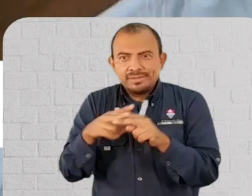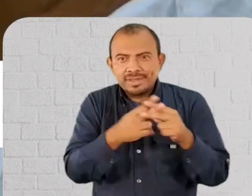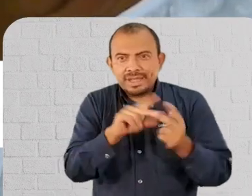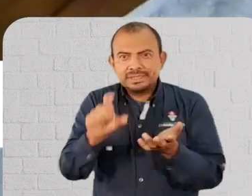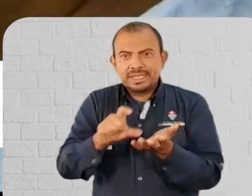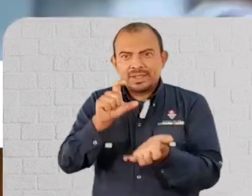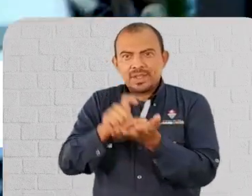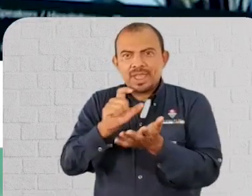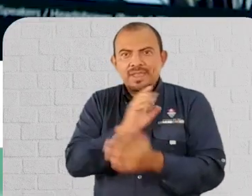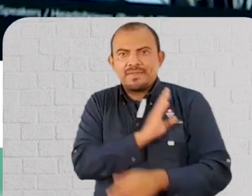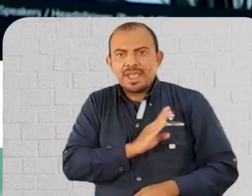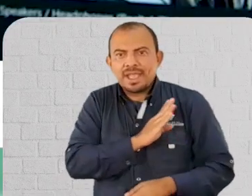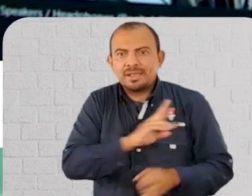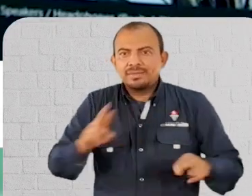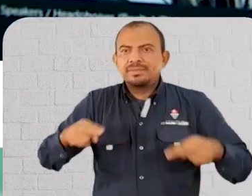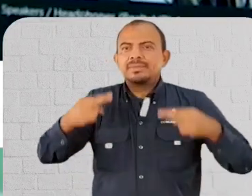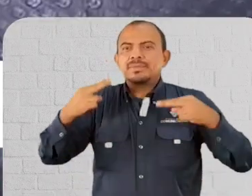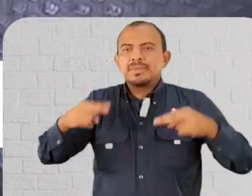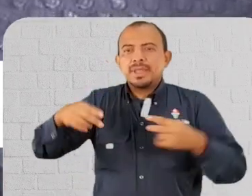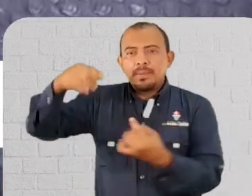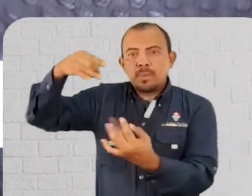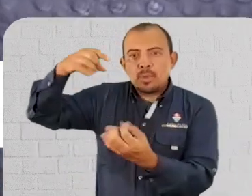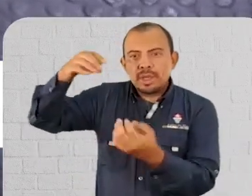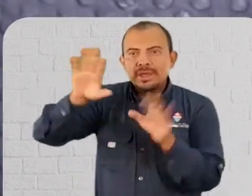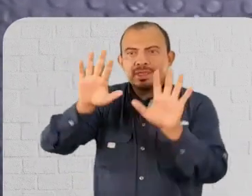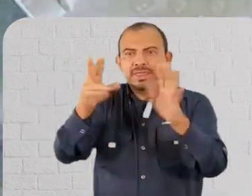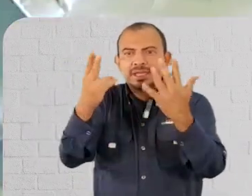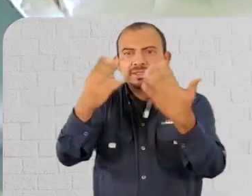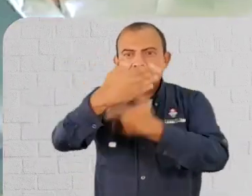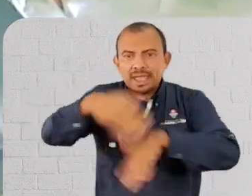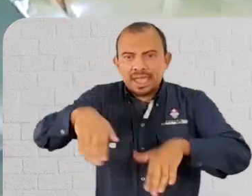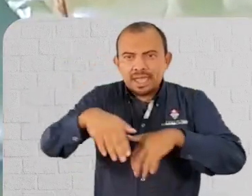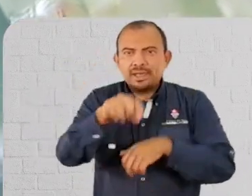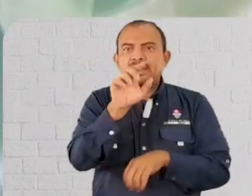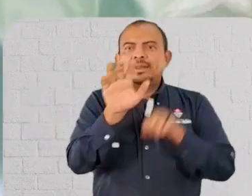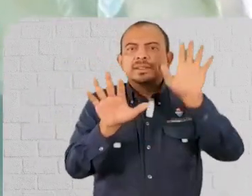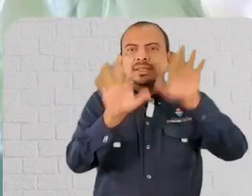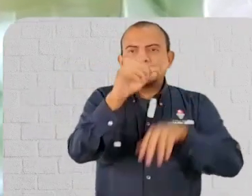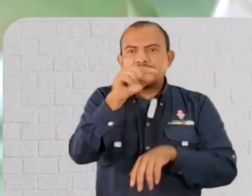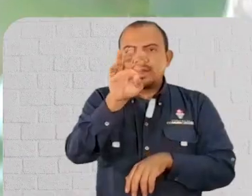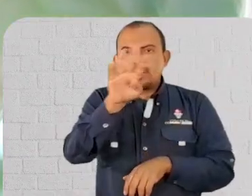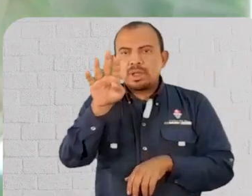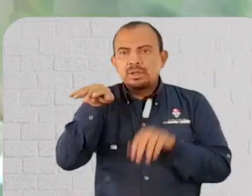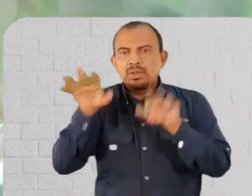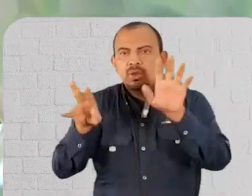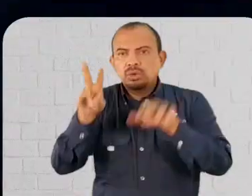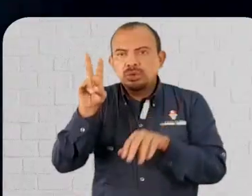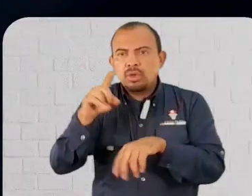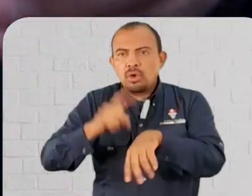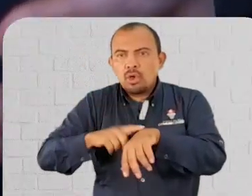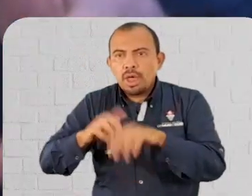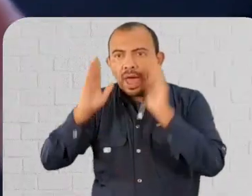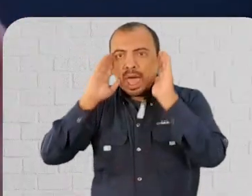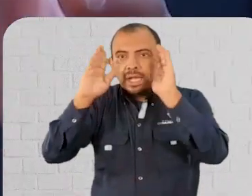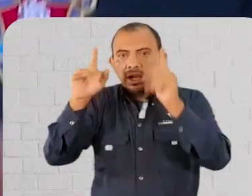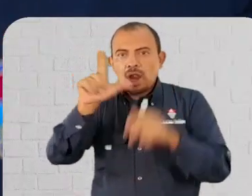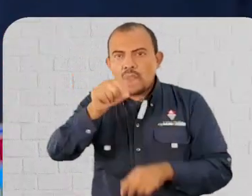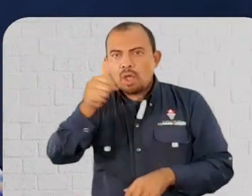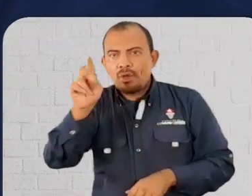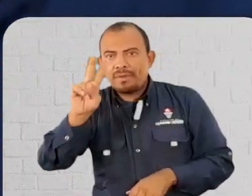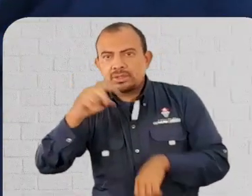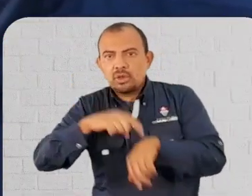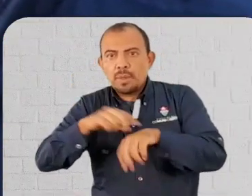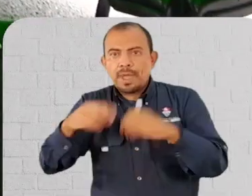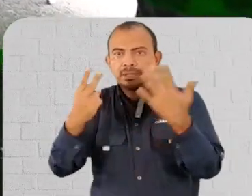En el Centro de Bienestar Respiratorio Móvil, ubicado en la 17 calle 13-44, zona 12. Los horarios de